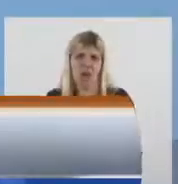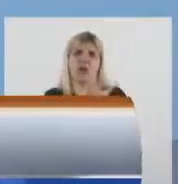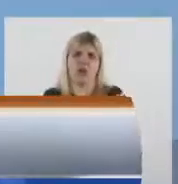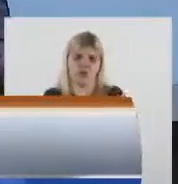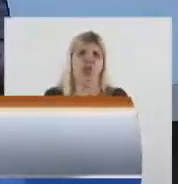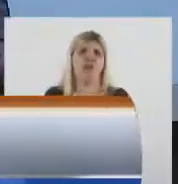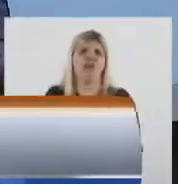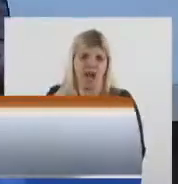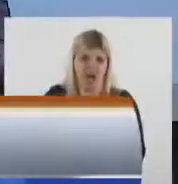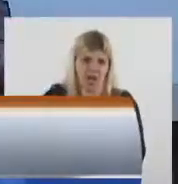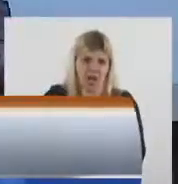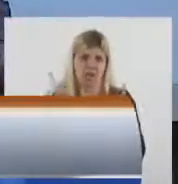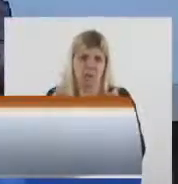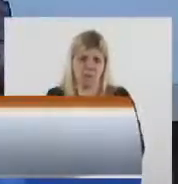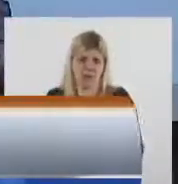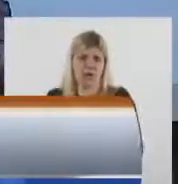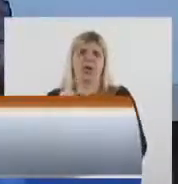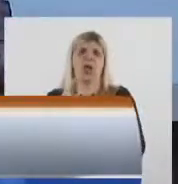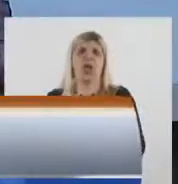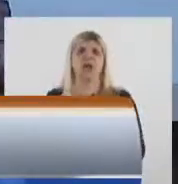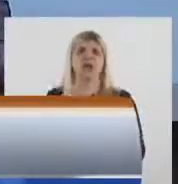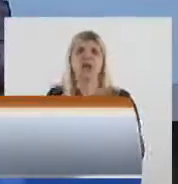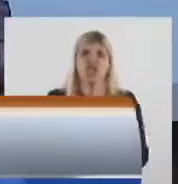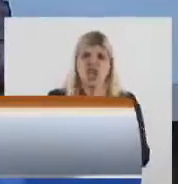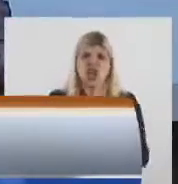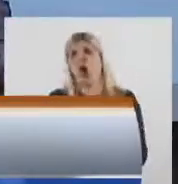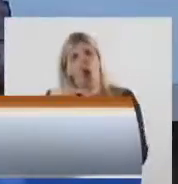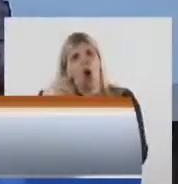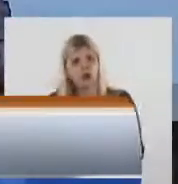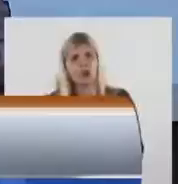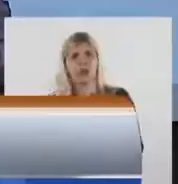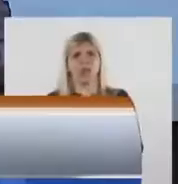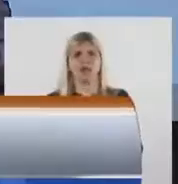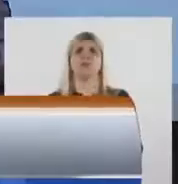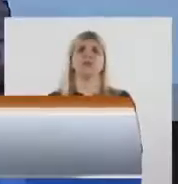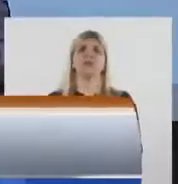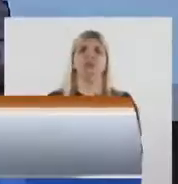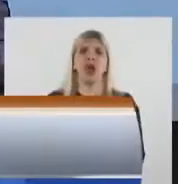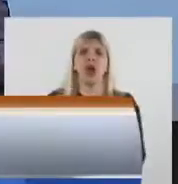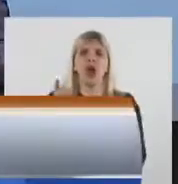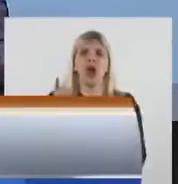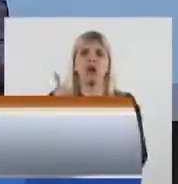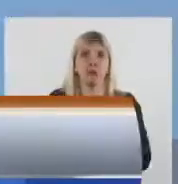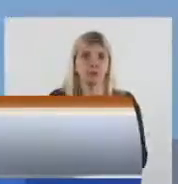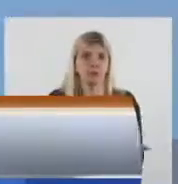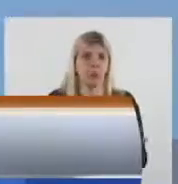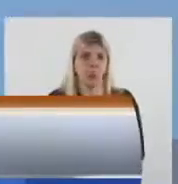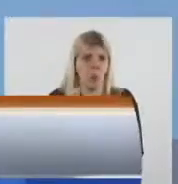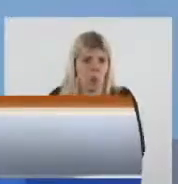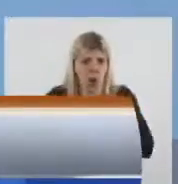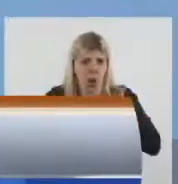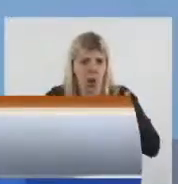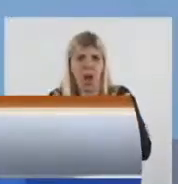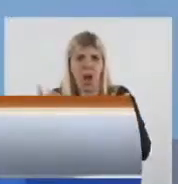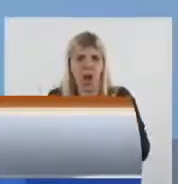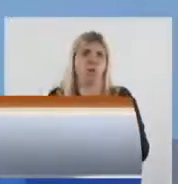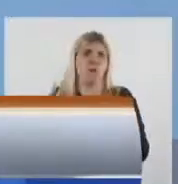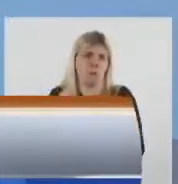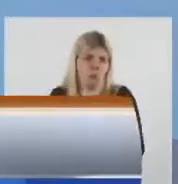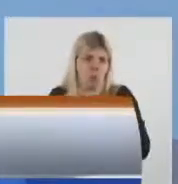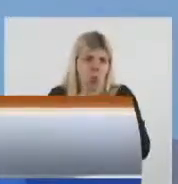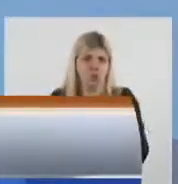y estamos con sinovac que es otra china también conversando con el instituto butantán es decir tenemos un amplio margen